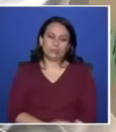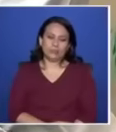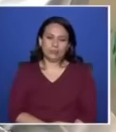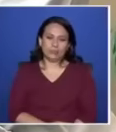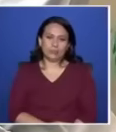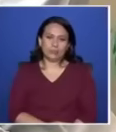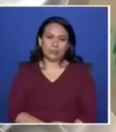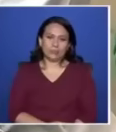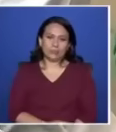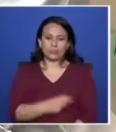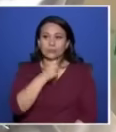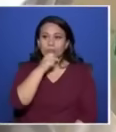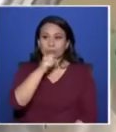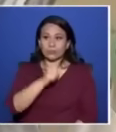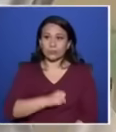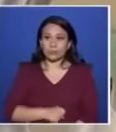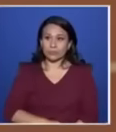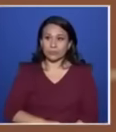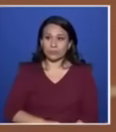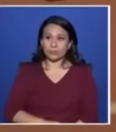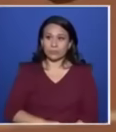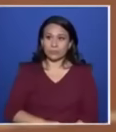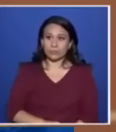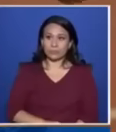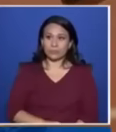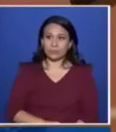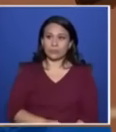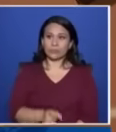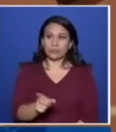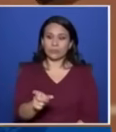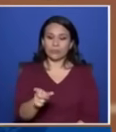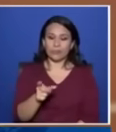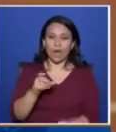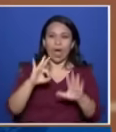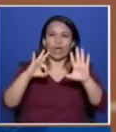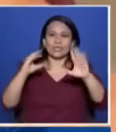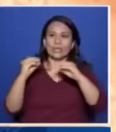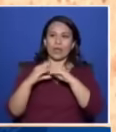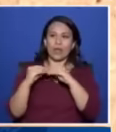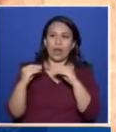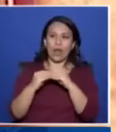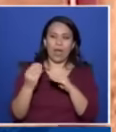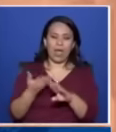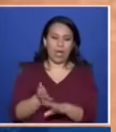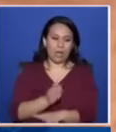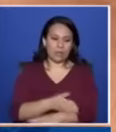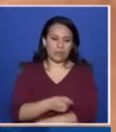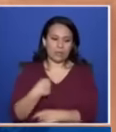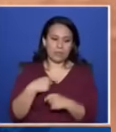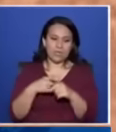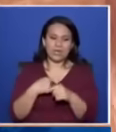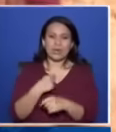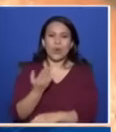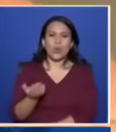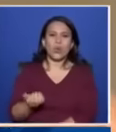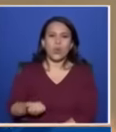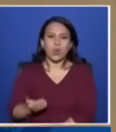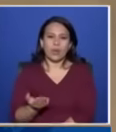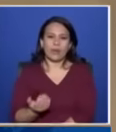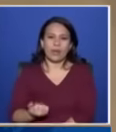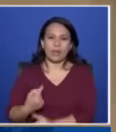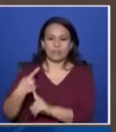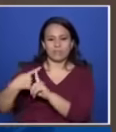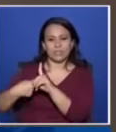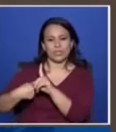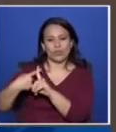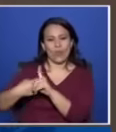Esta adulta mayor fue víctima de la delincuencia cuando retiraba los últimos $80 que le quedaban de la pensión de Montepío que recibe